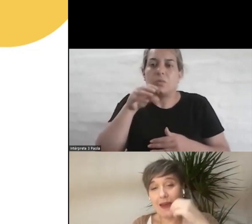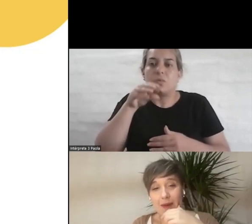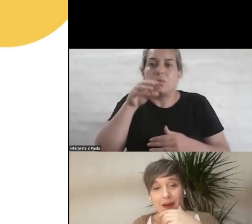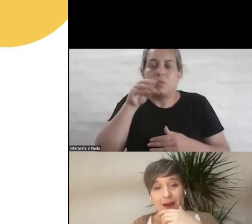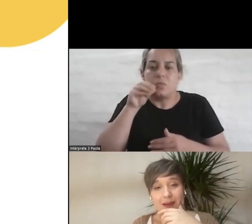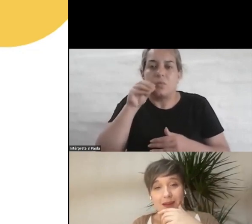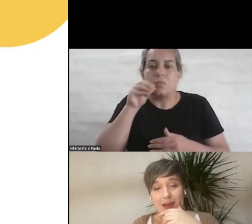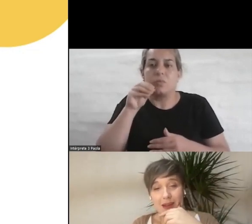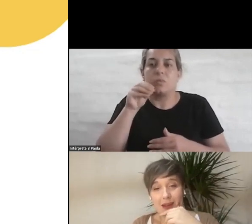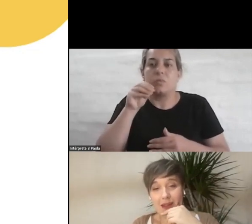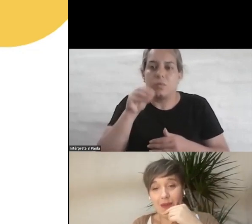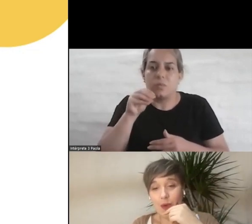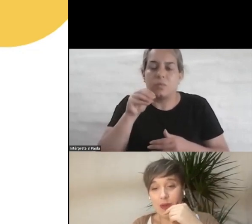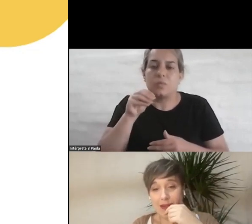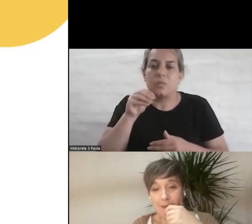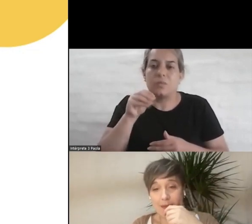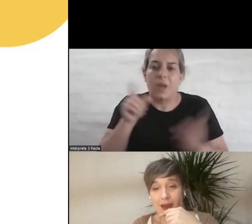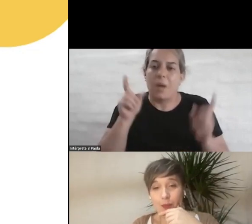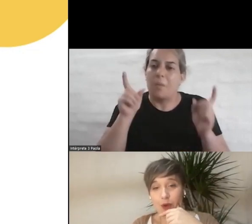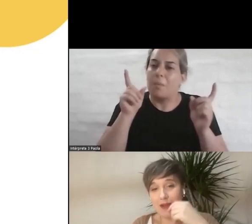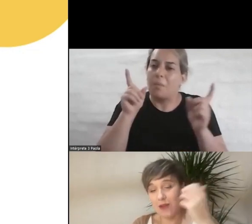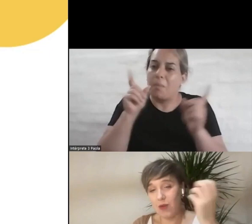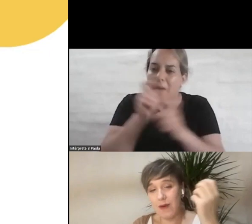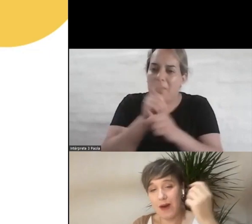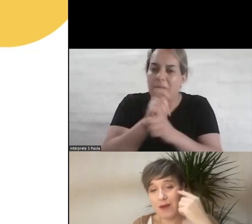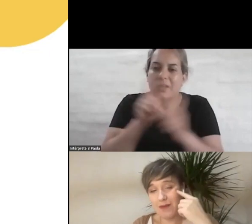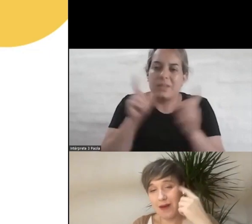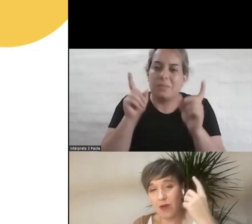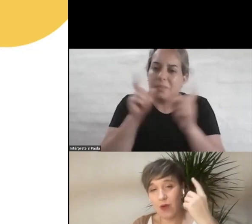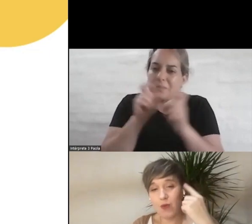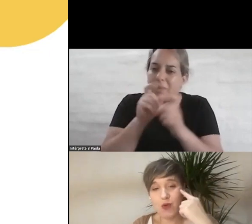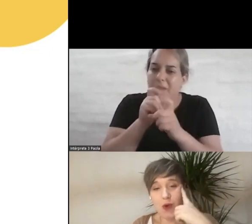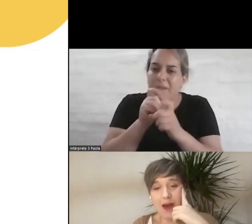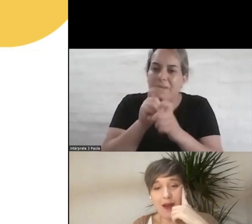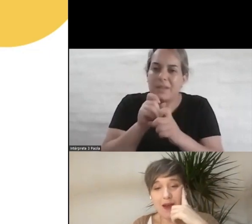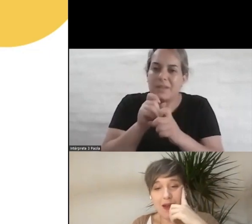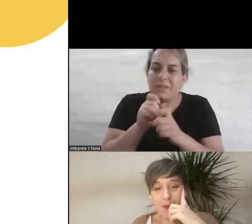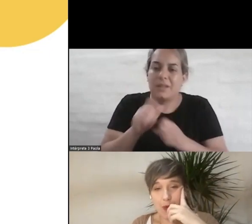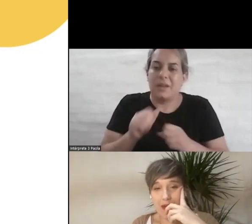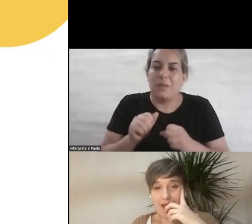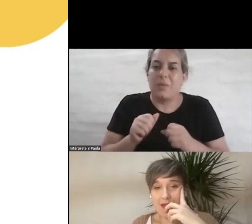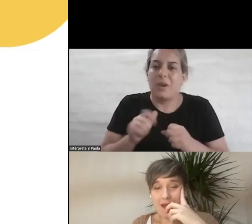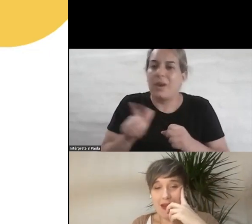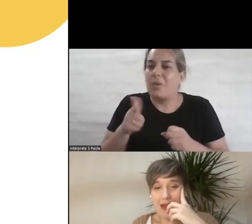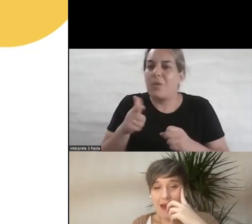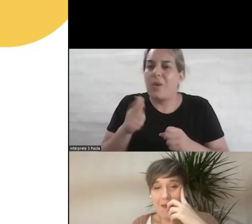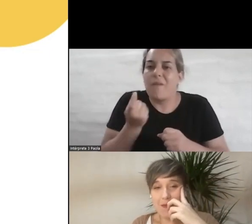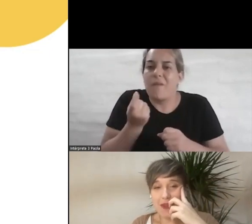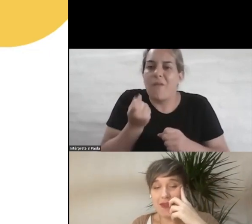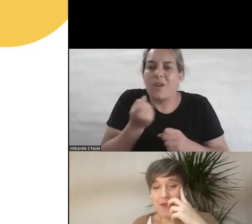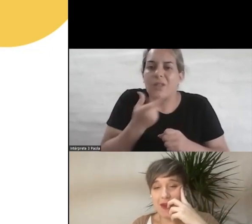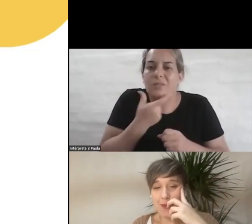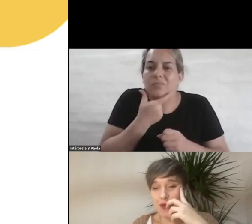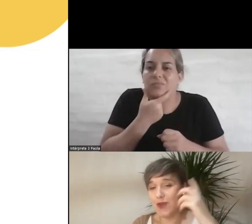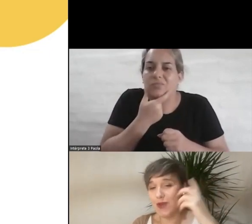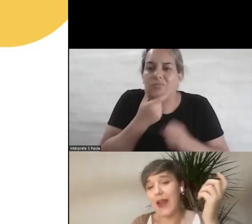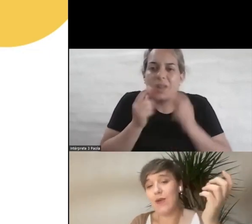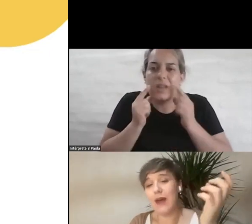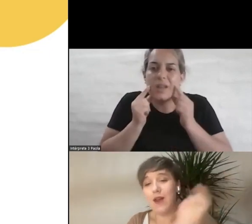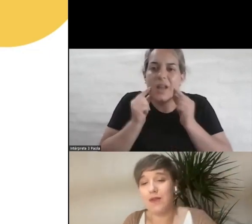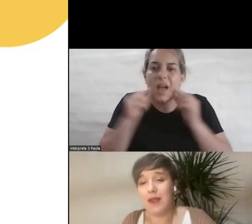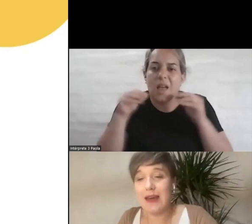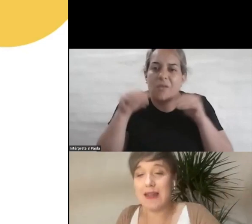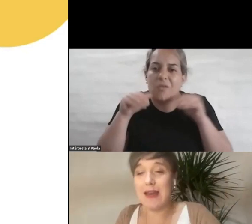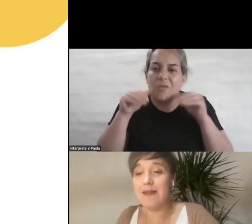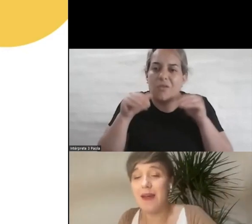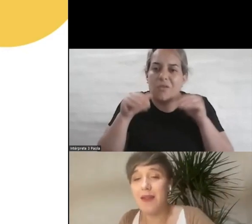más dificultan también, porque ese bajo tono muscular pues interfiere mucho. Entonces hay que